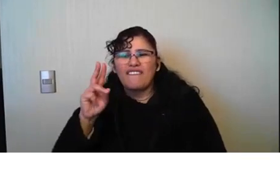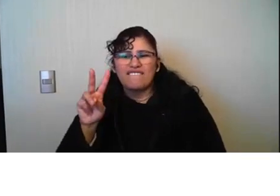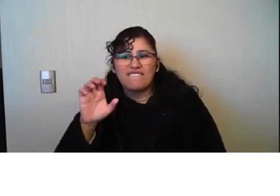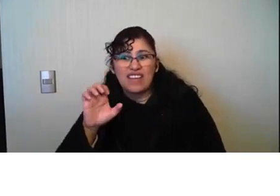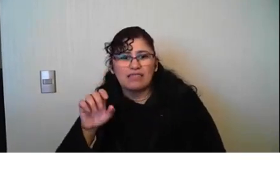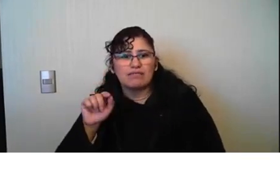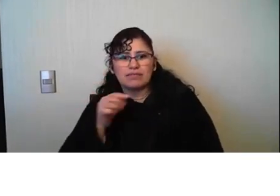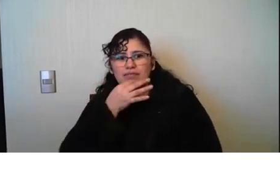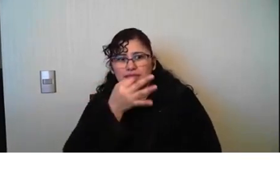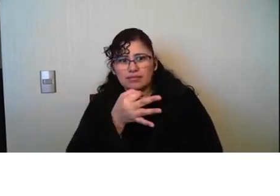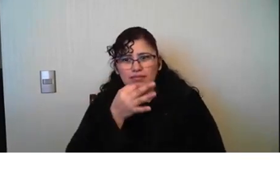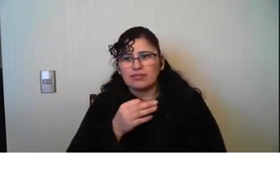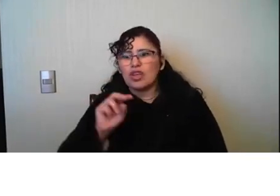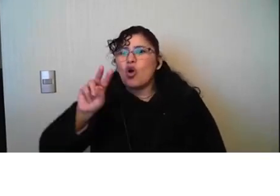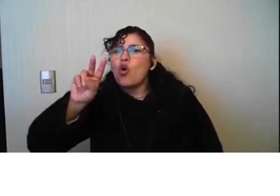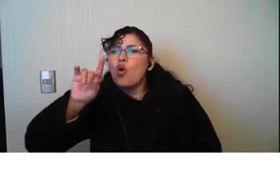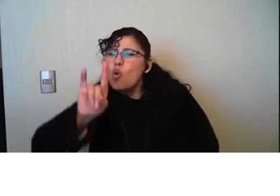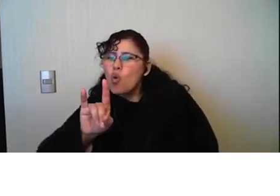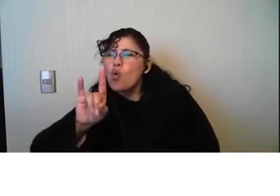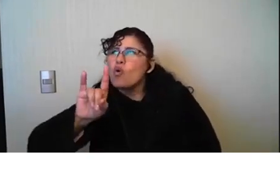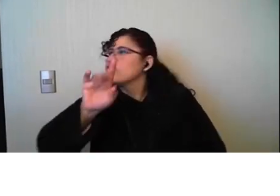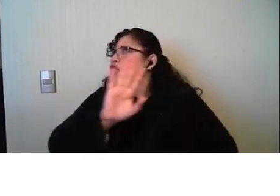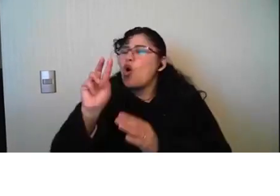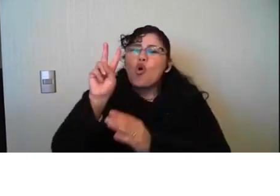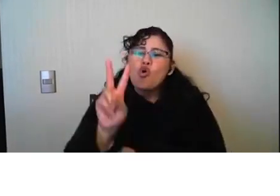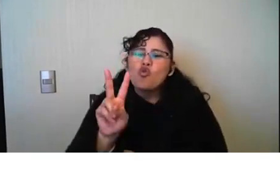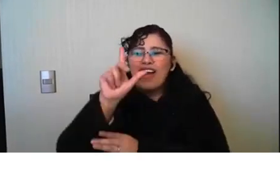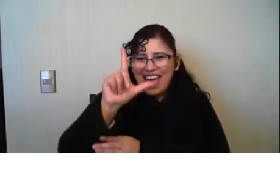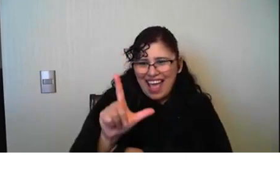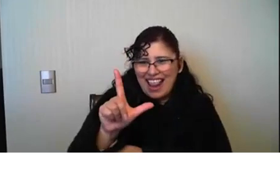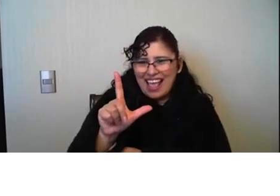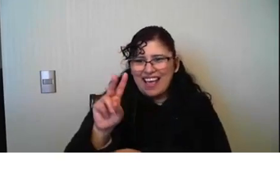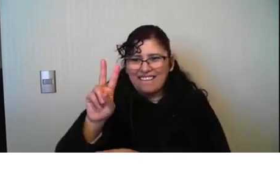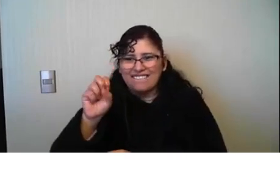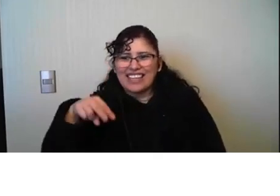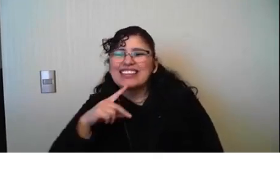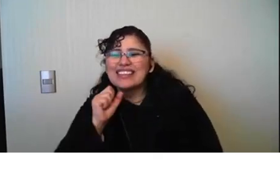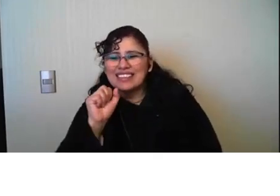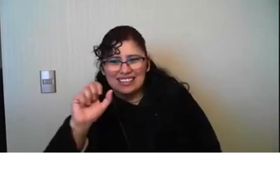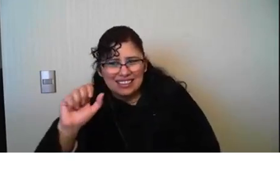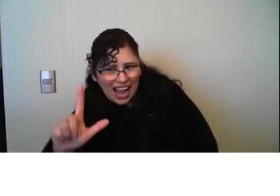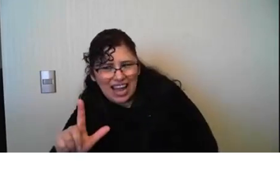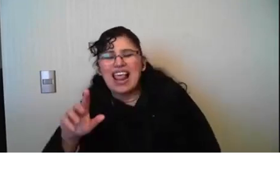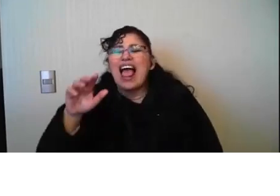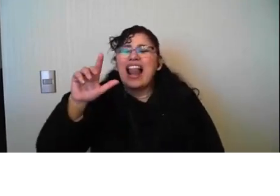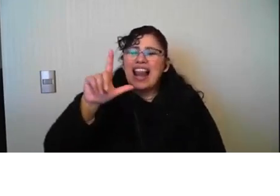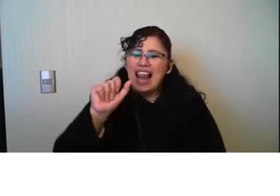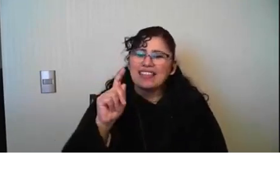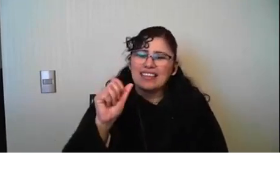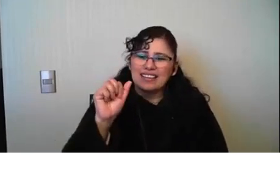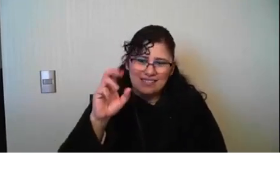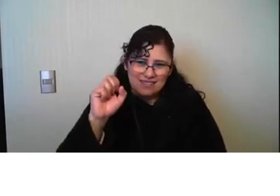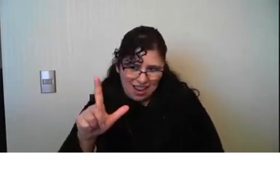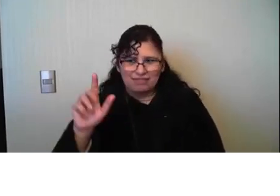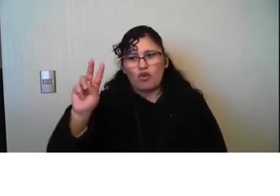VL, ¿cierto? Ventrales laterales. Y acá tenemos un posterior, que esto también se subdivide en al menos